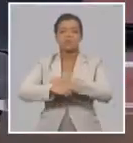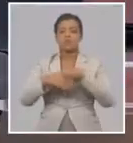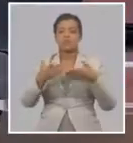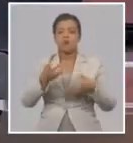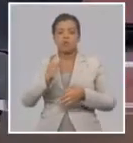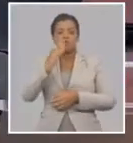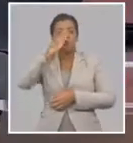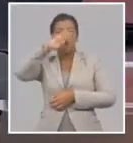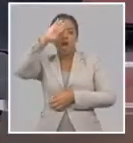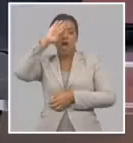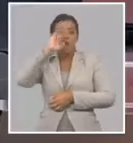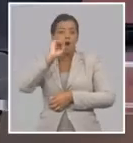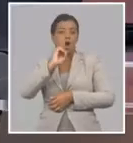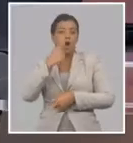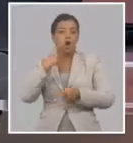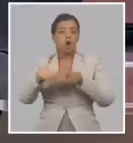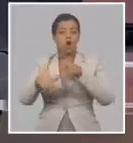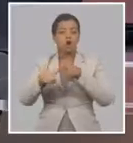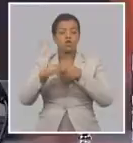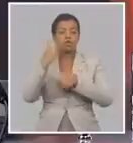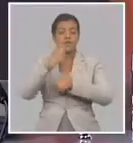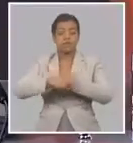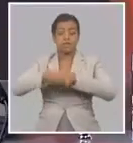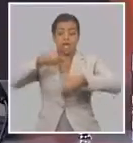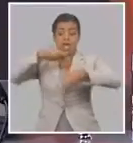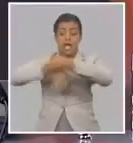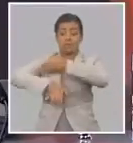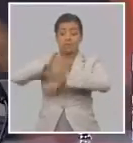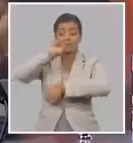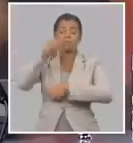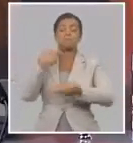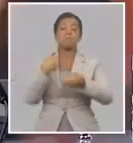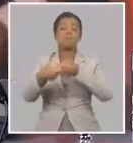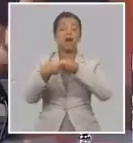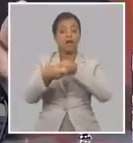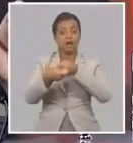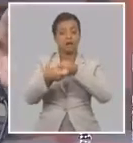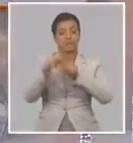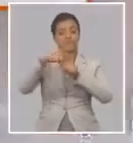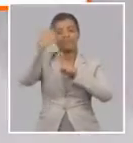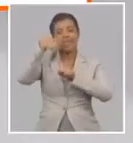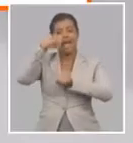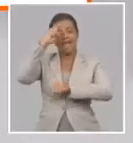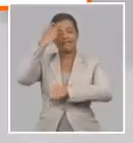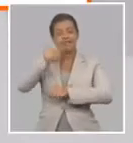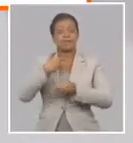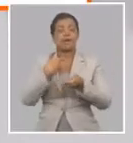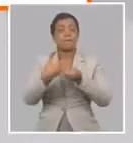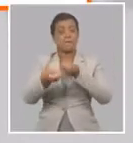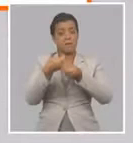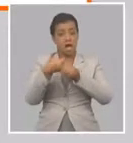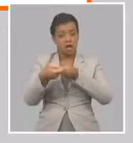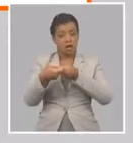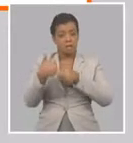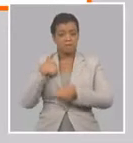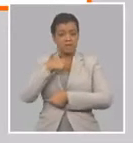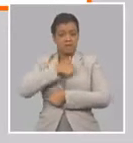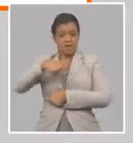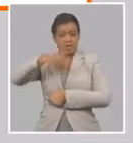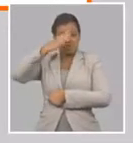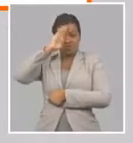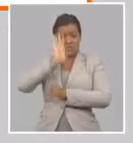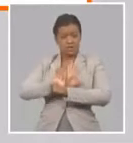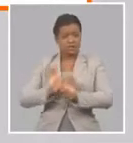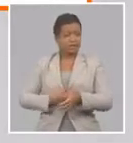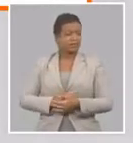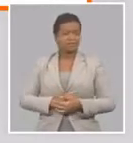agrava no todos los muertos para pagar esas tasas anteriores algo privativo de cuba o esos en la tasas sanitarias no